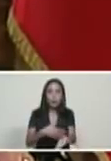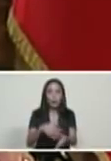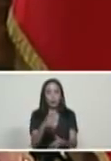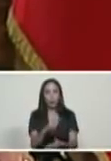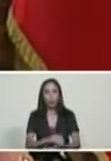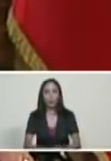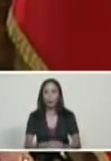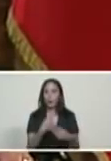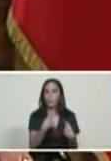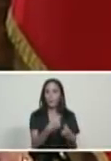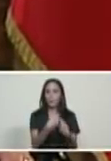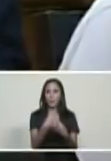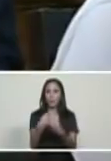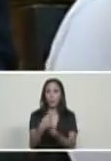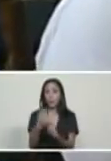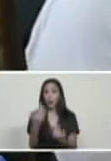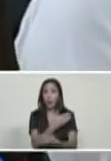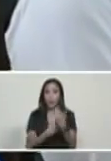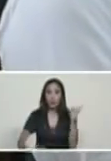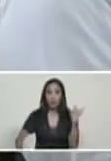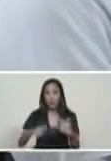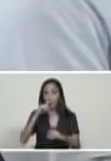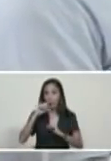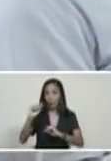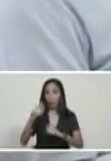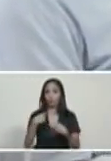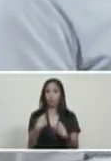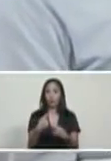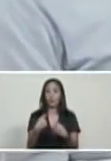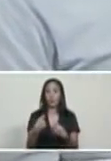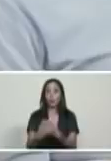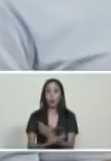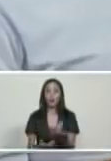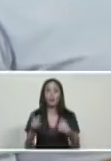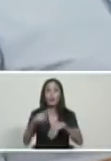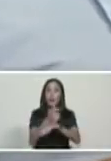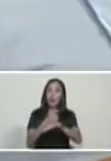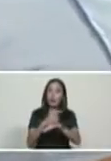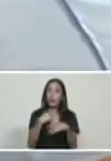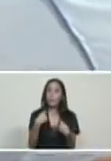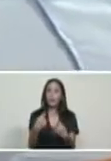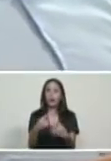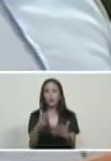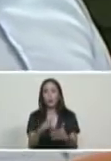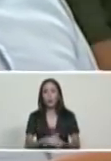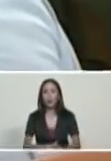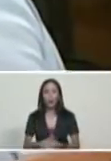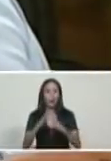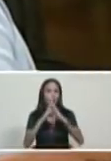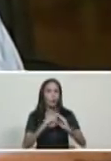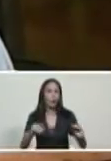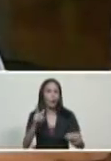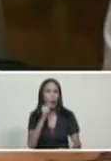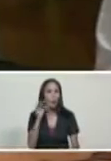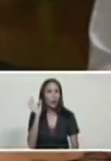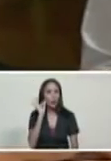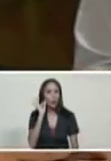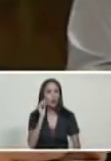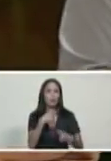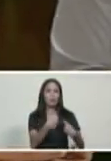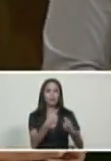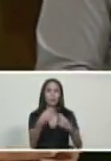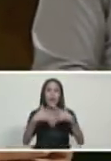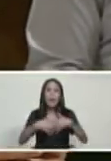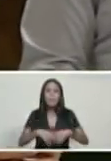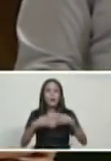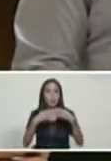usted está pagando, el presidente de la República, el gobierno bolivariano está pagando a todos los trabajadores de las empresas